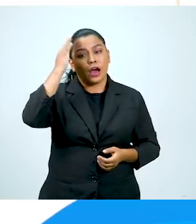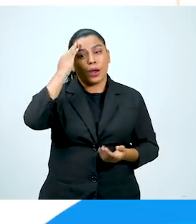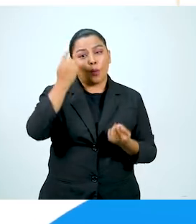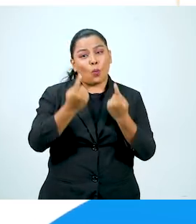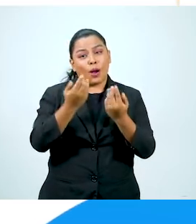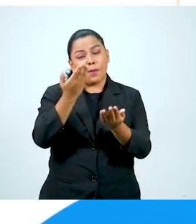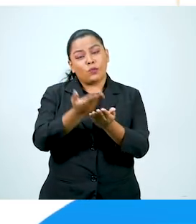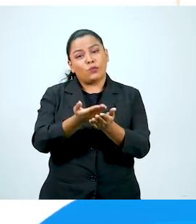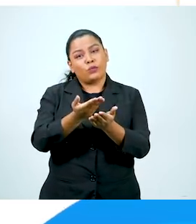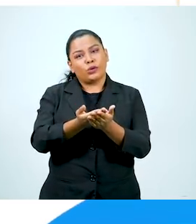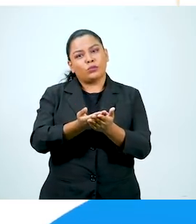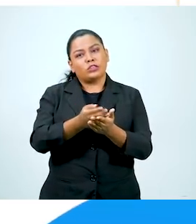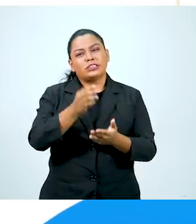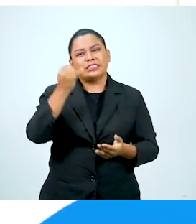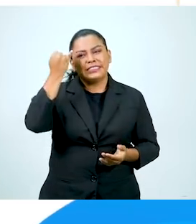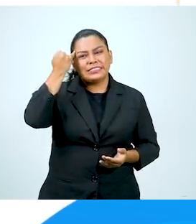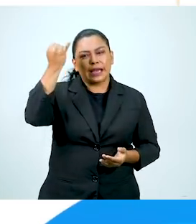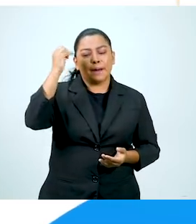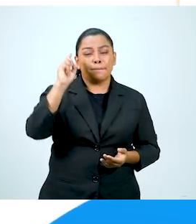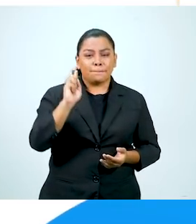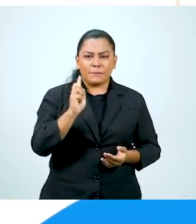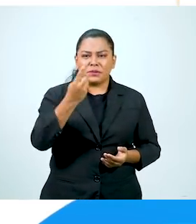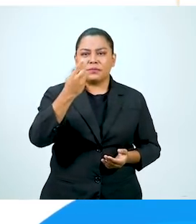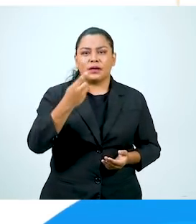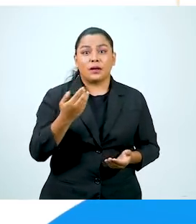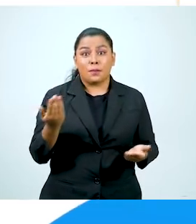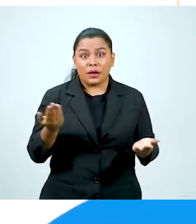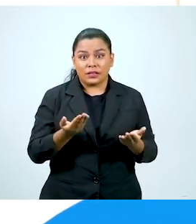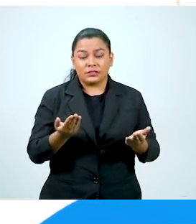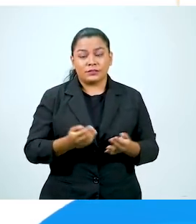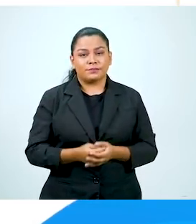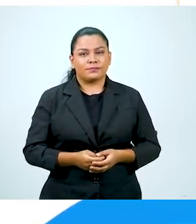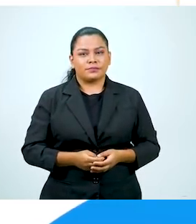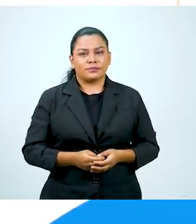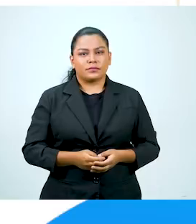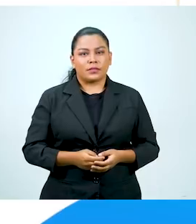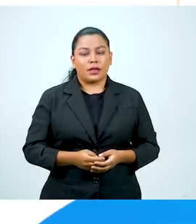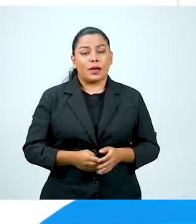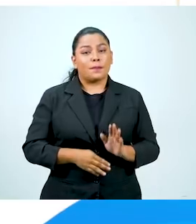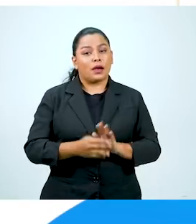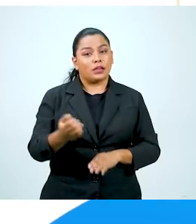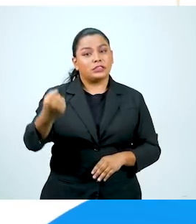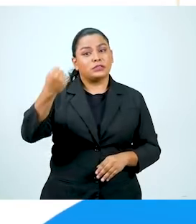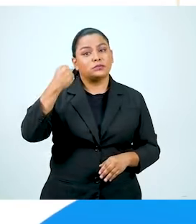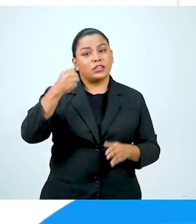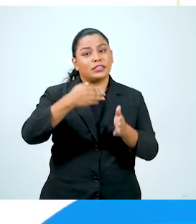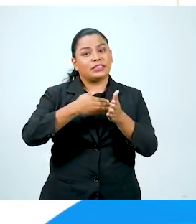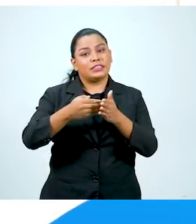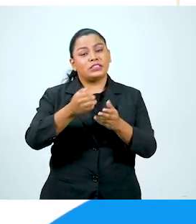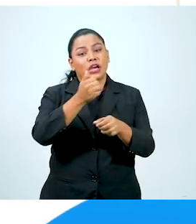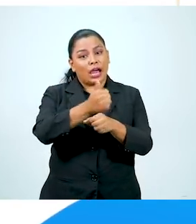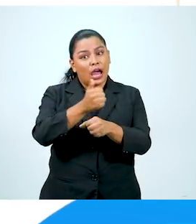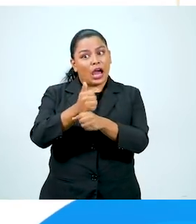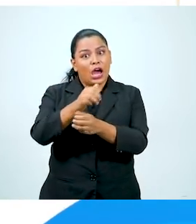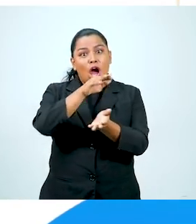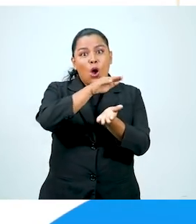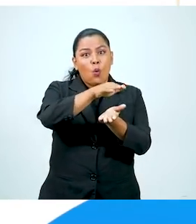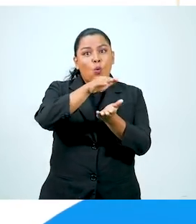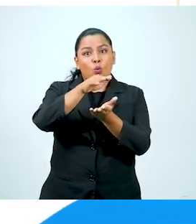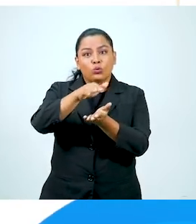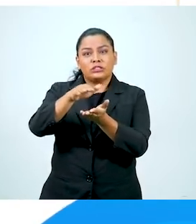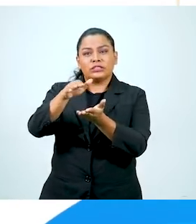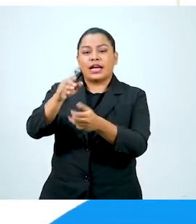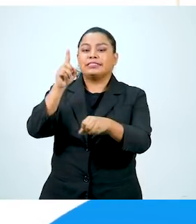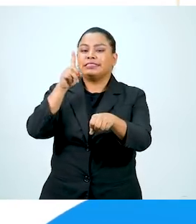los propósitos principales de la producción. Es indispensable que al inicio de cada unidad